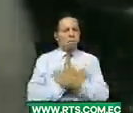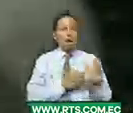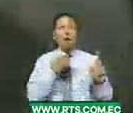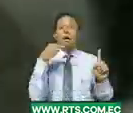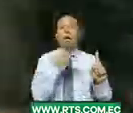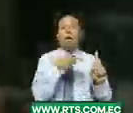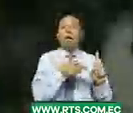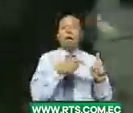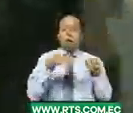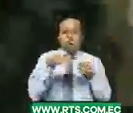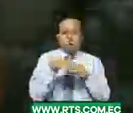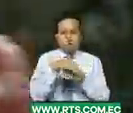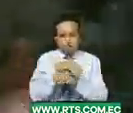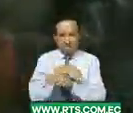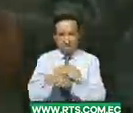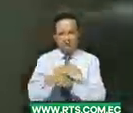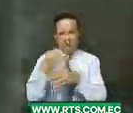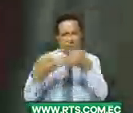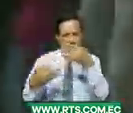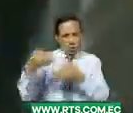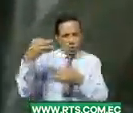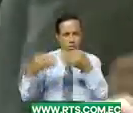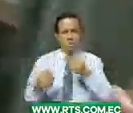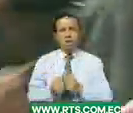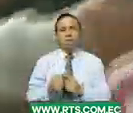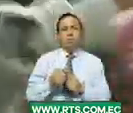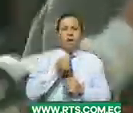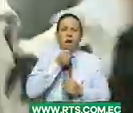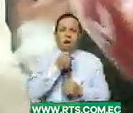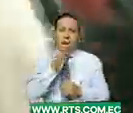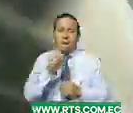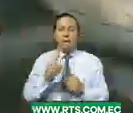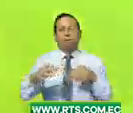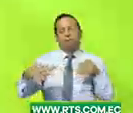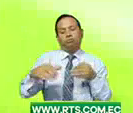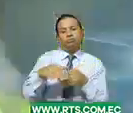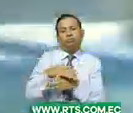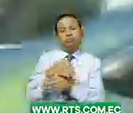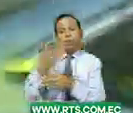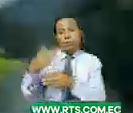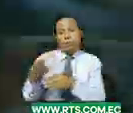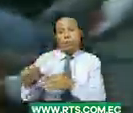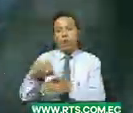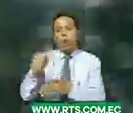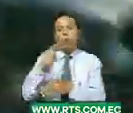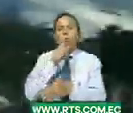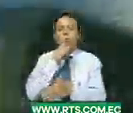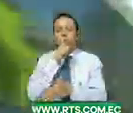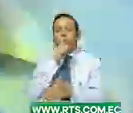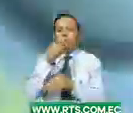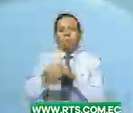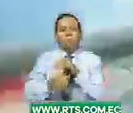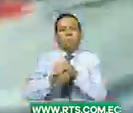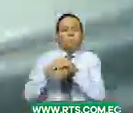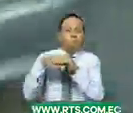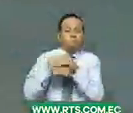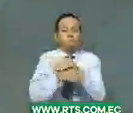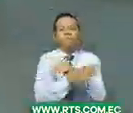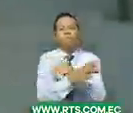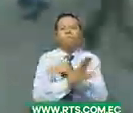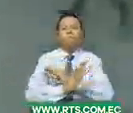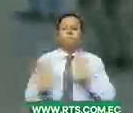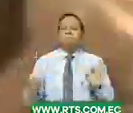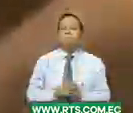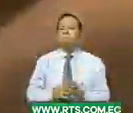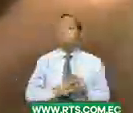complejo judicial norte por un costado para evitar ser visto por la prensa y salió por la puerta trasera. Ciudadanos intentaron impedir su salida, pero